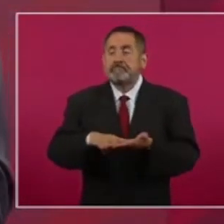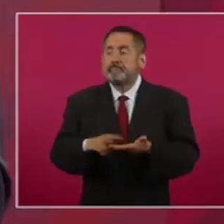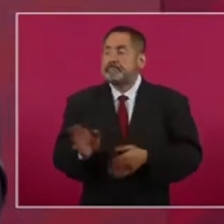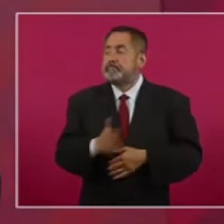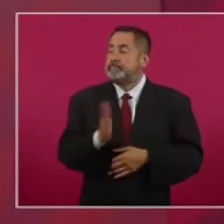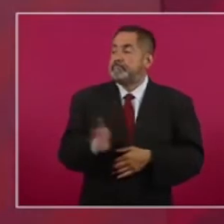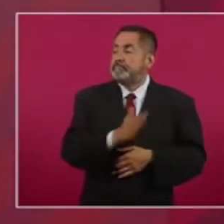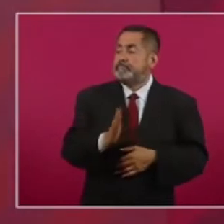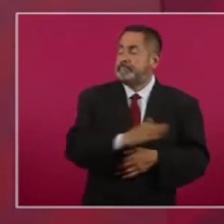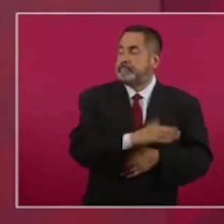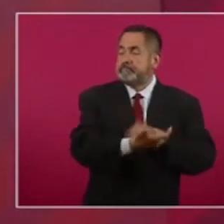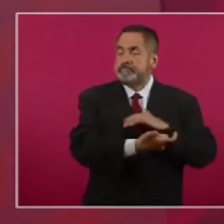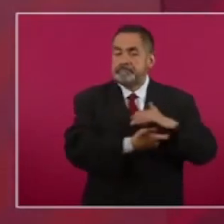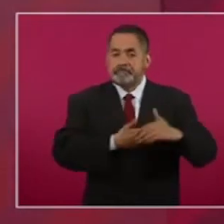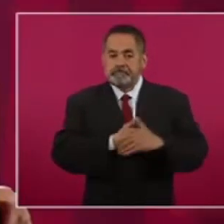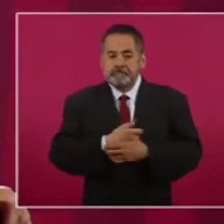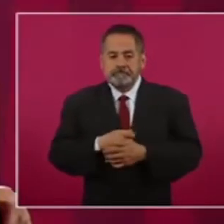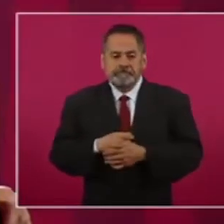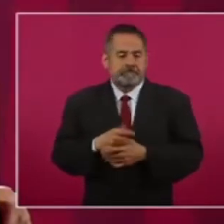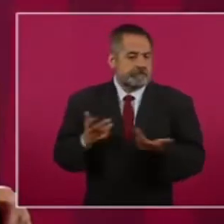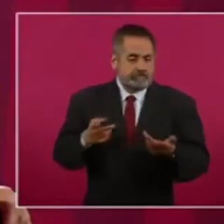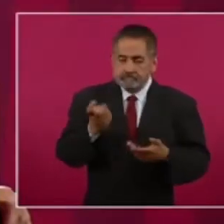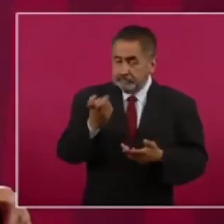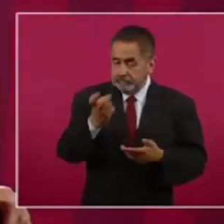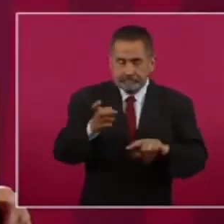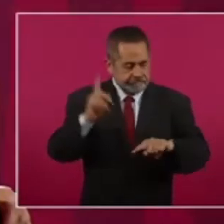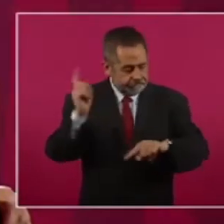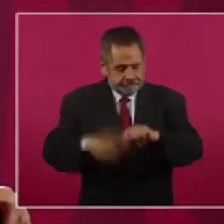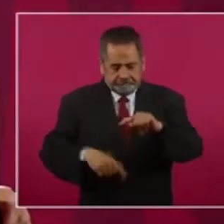Entonces todo eso se ha ido limpiando.